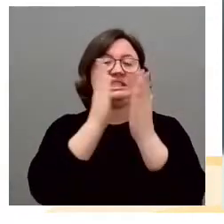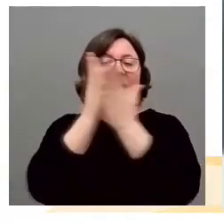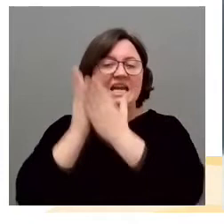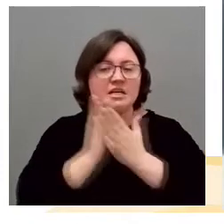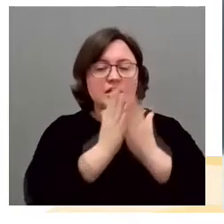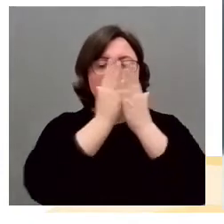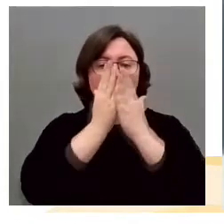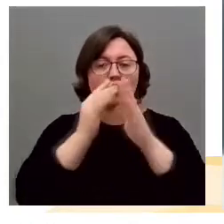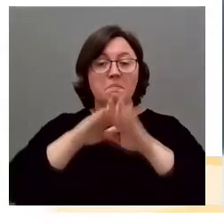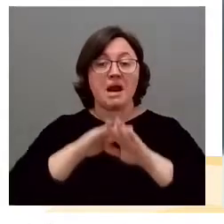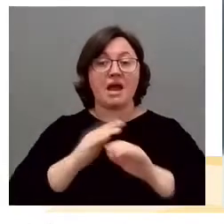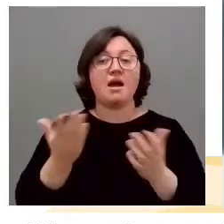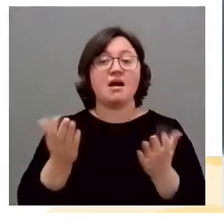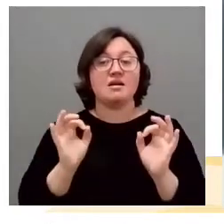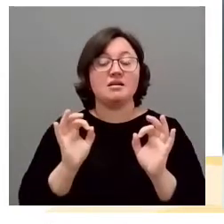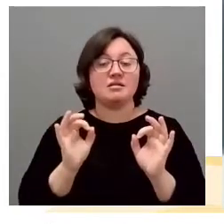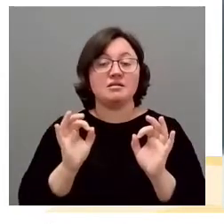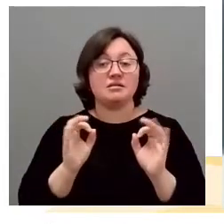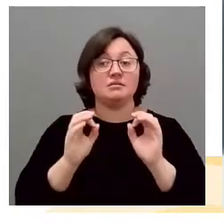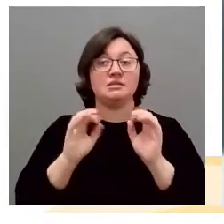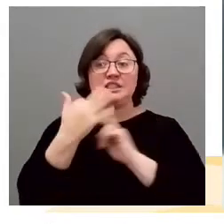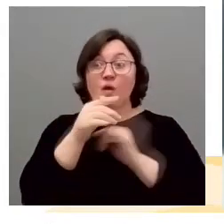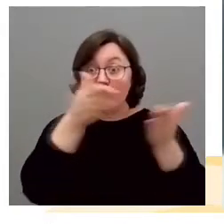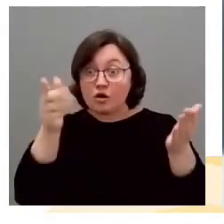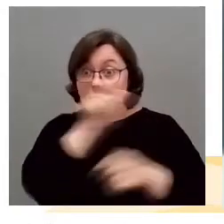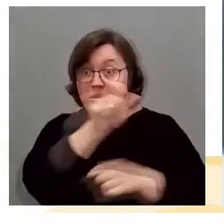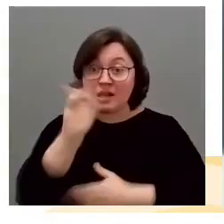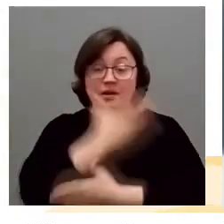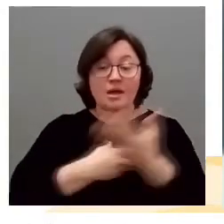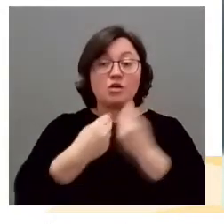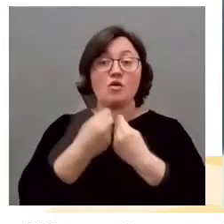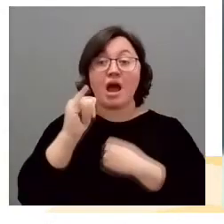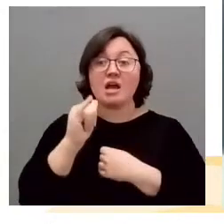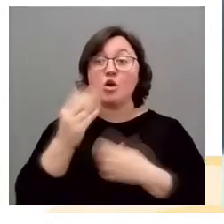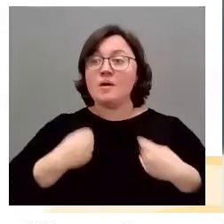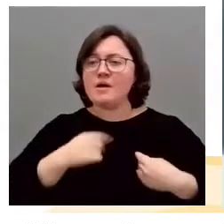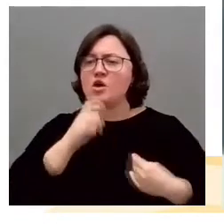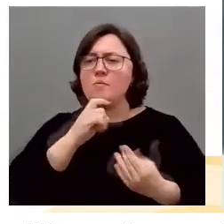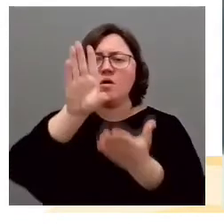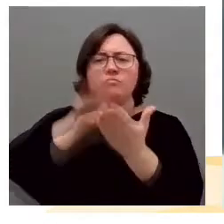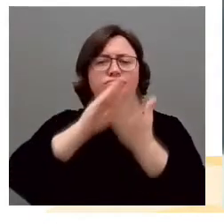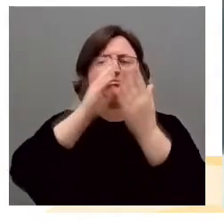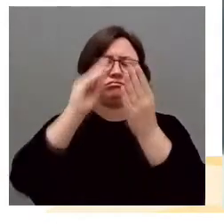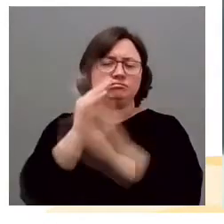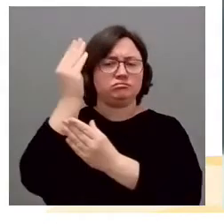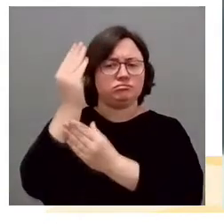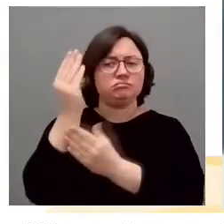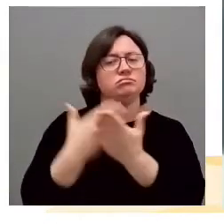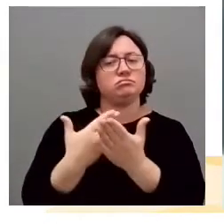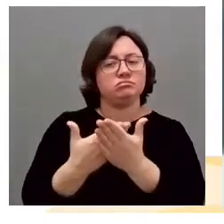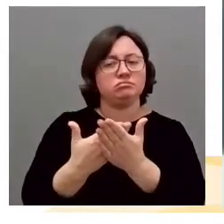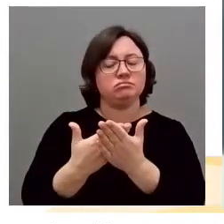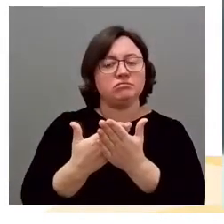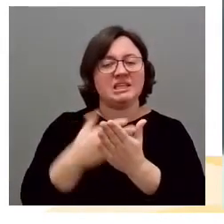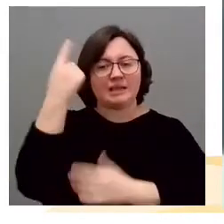estudios para conocer cómo están y cómo viven las personas con parálisis